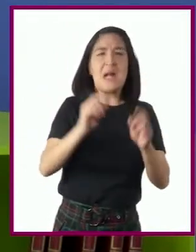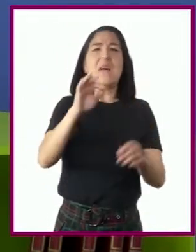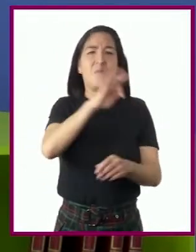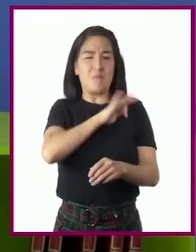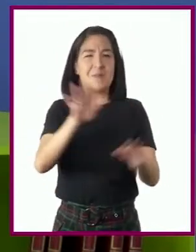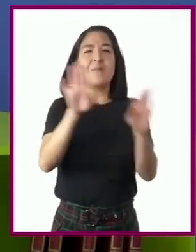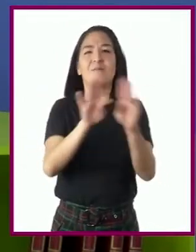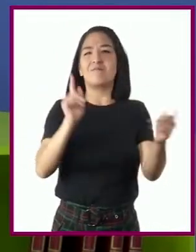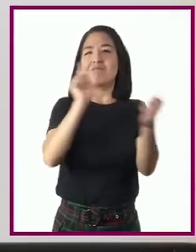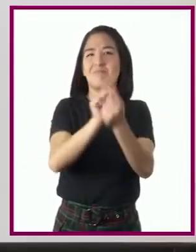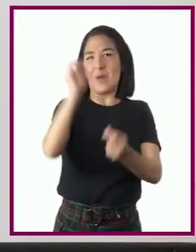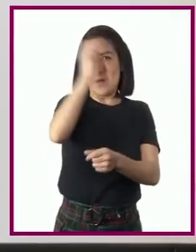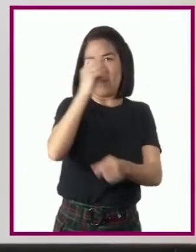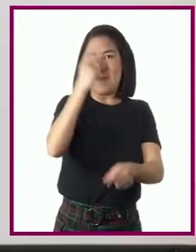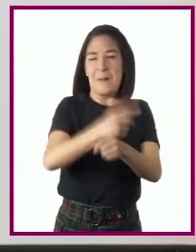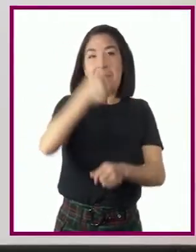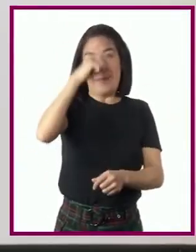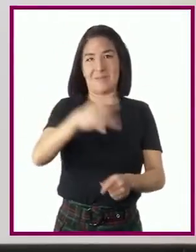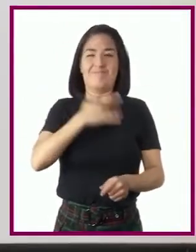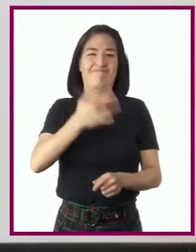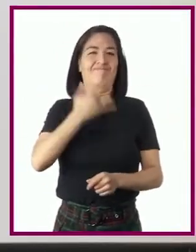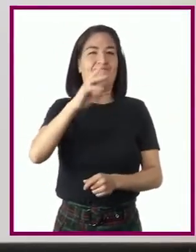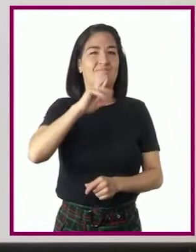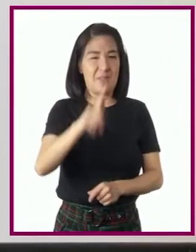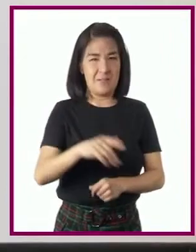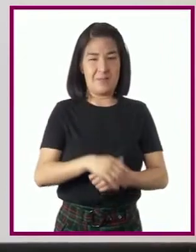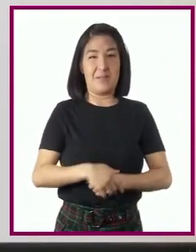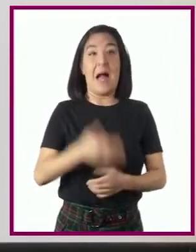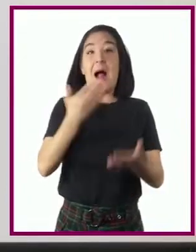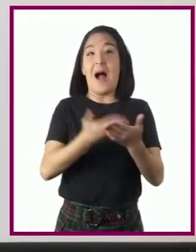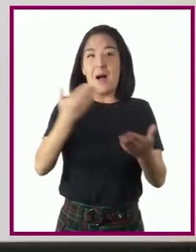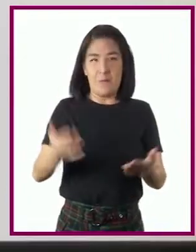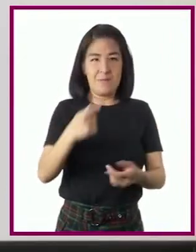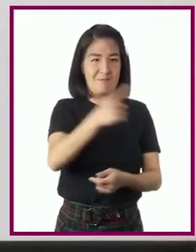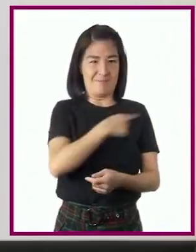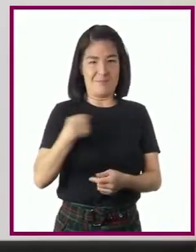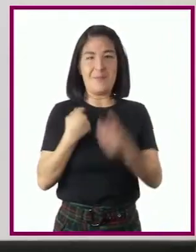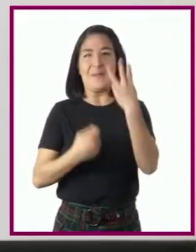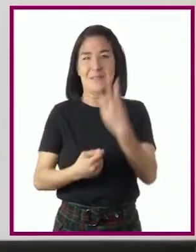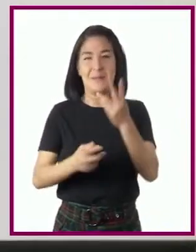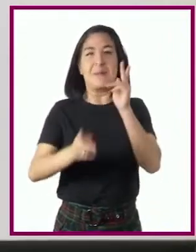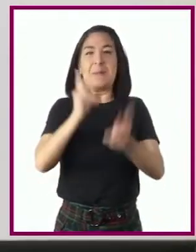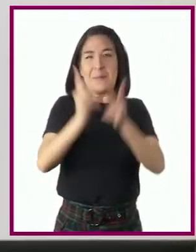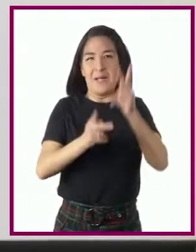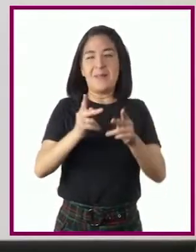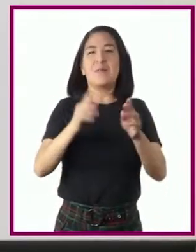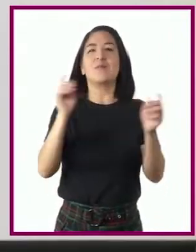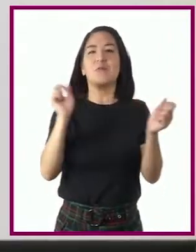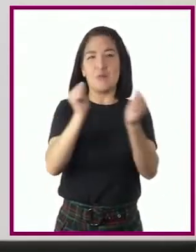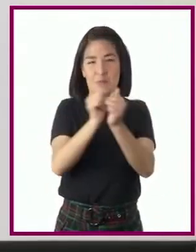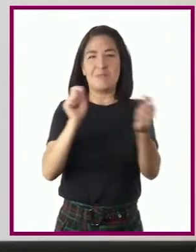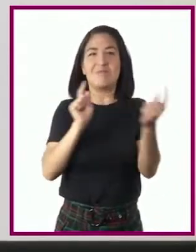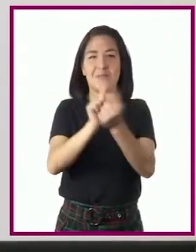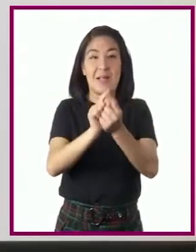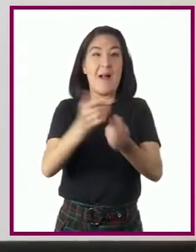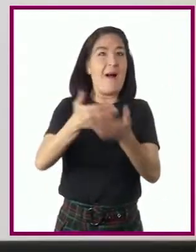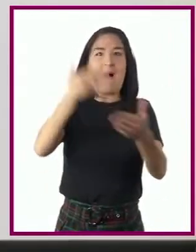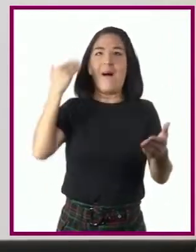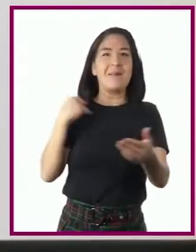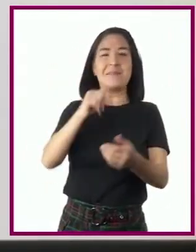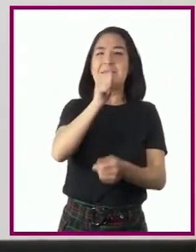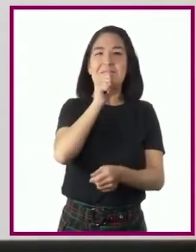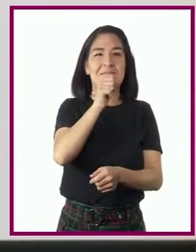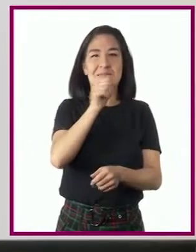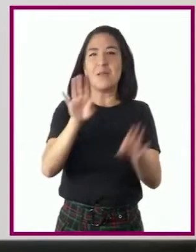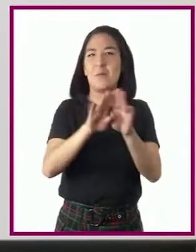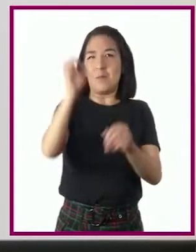estar mejor. Ahora estamos aquí platicando juntas, una oportunidad que no habíamos tenido antes.